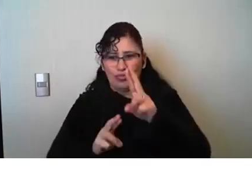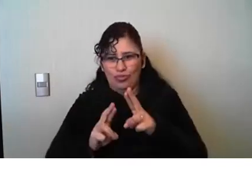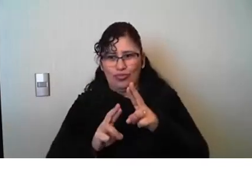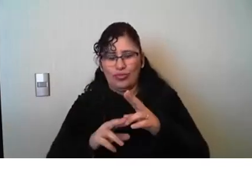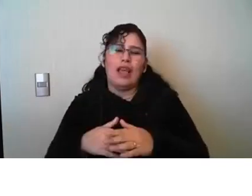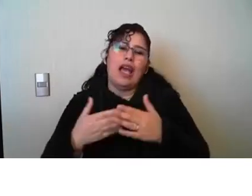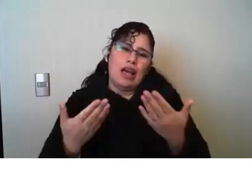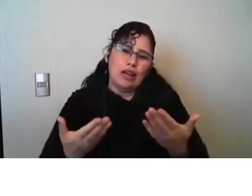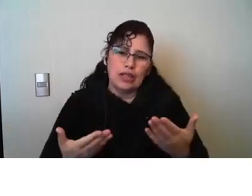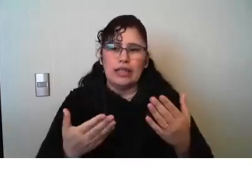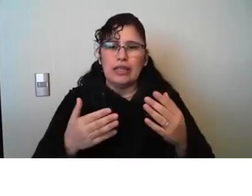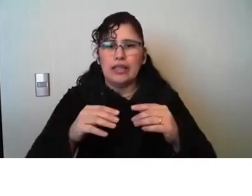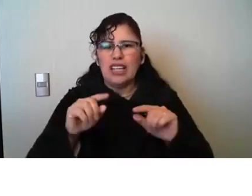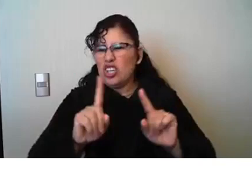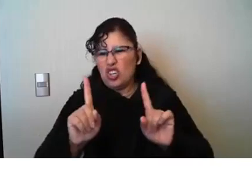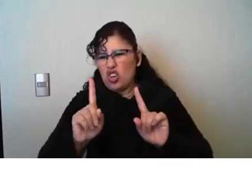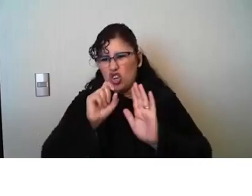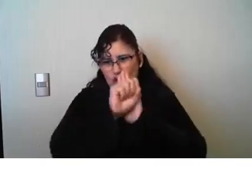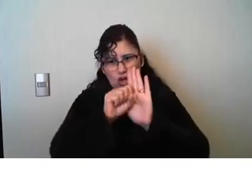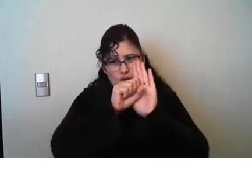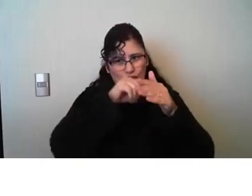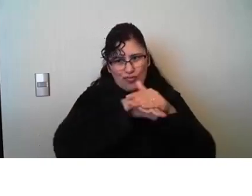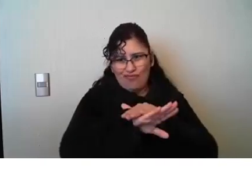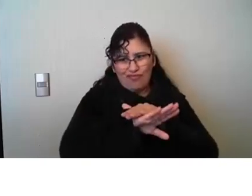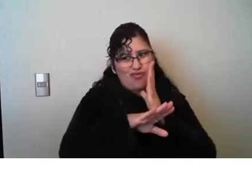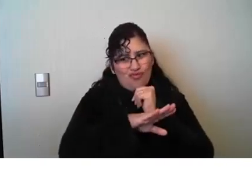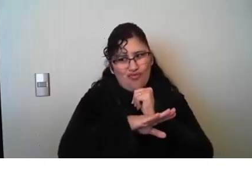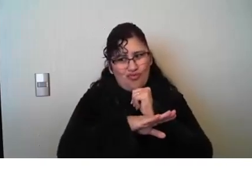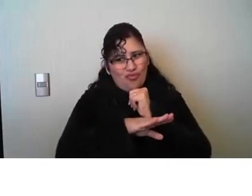eh, grabadas, ¿ya? Y